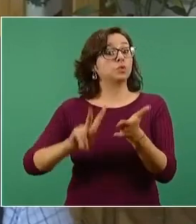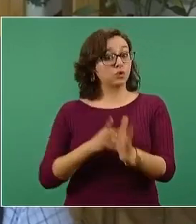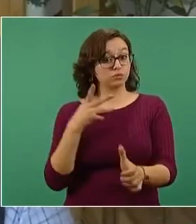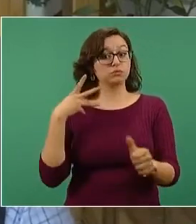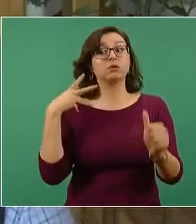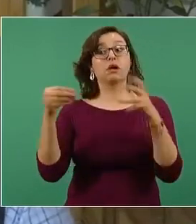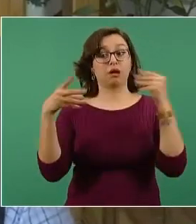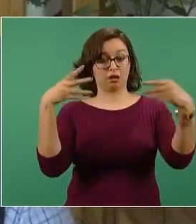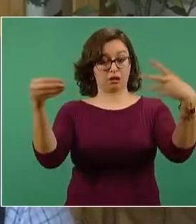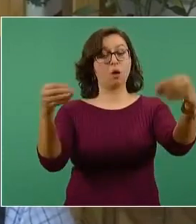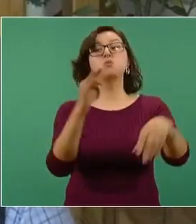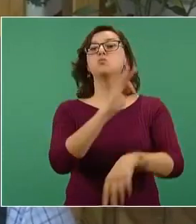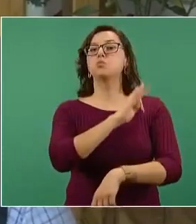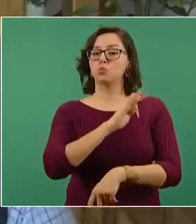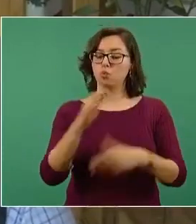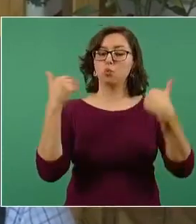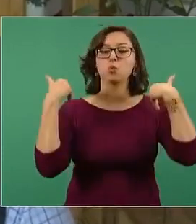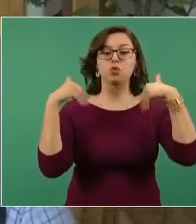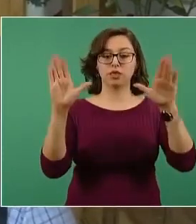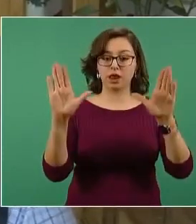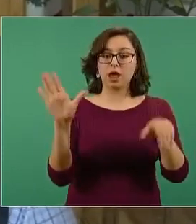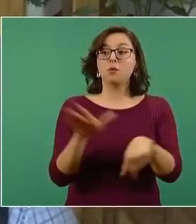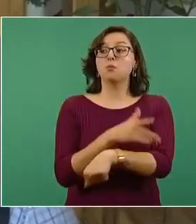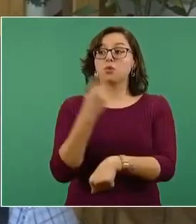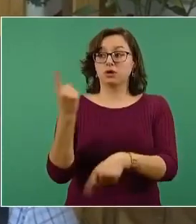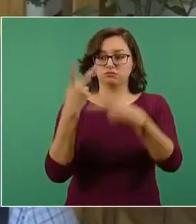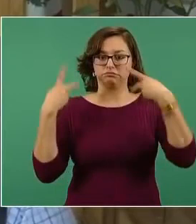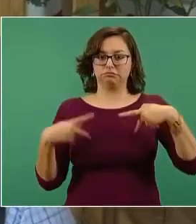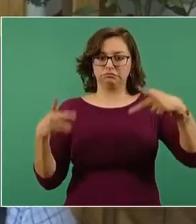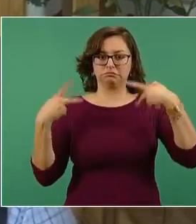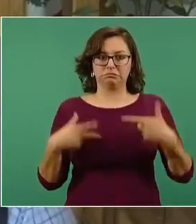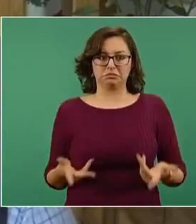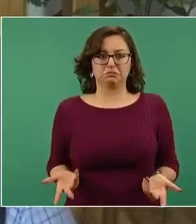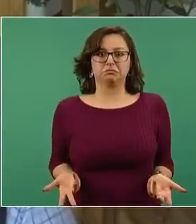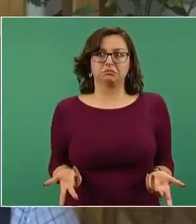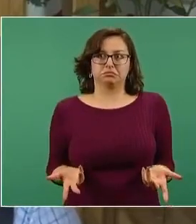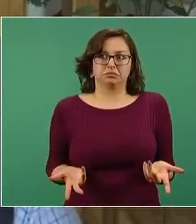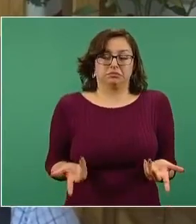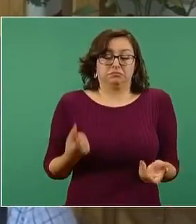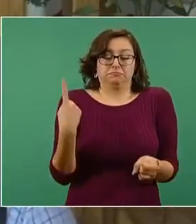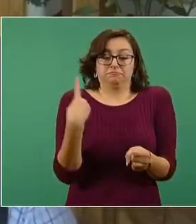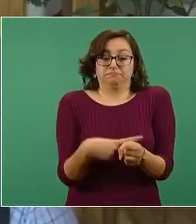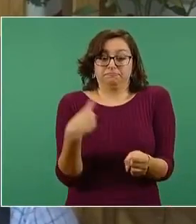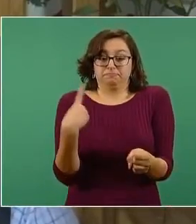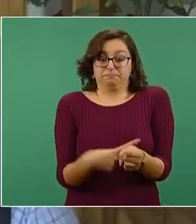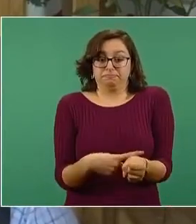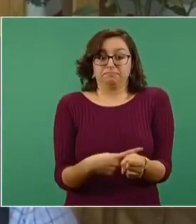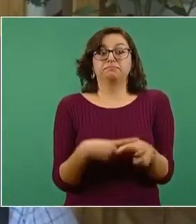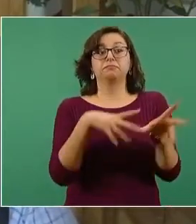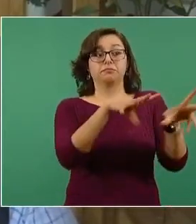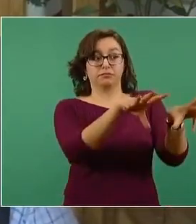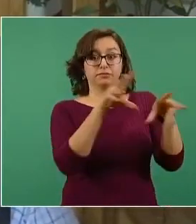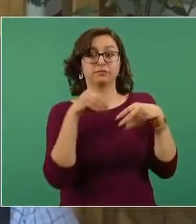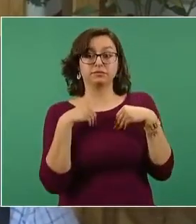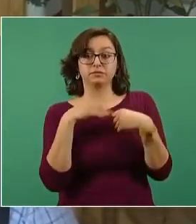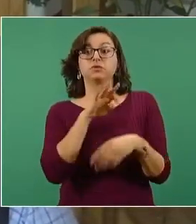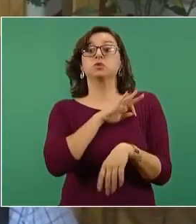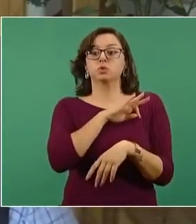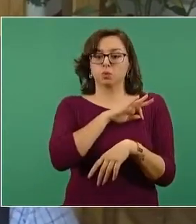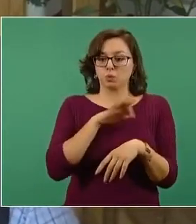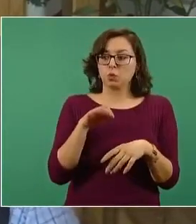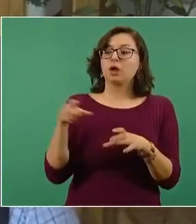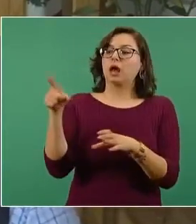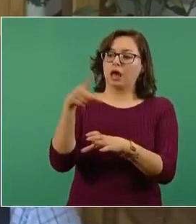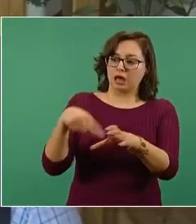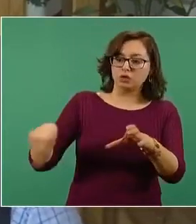de personas que actualmente de seguro todavía pueden contagiarse y enfermar. Es a lo que le llamamos población susceptible, son aquellos que